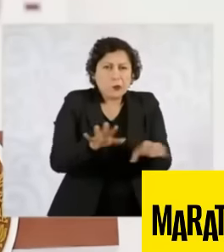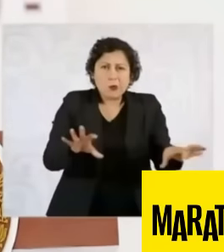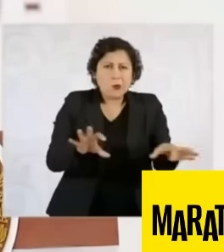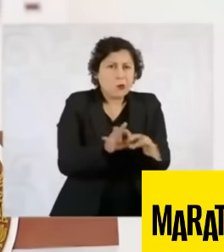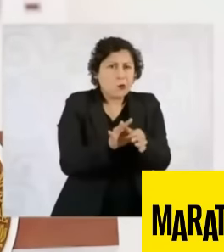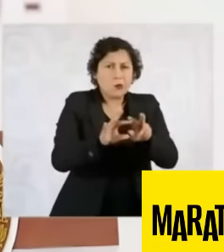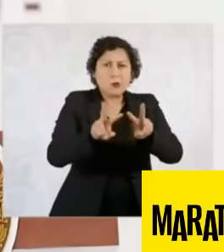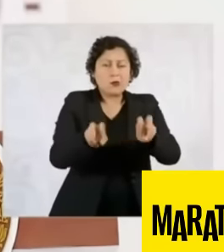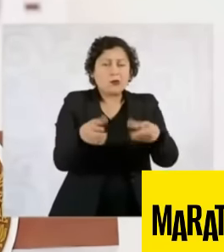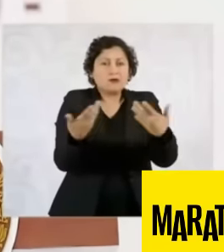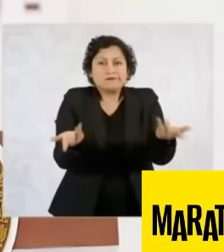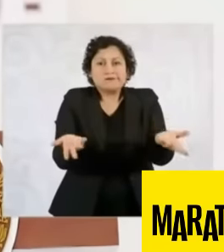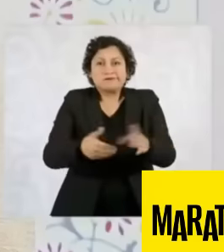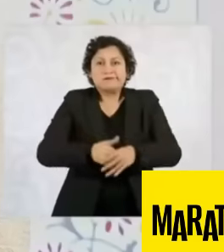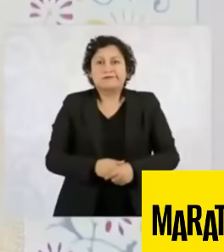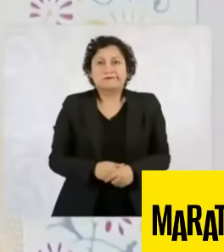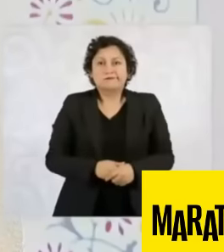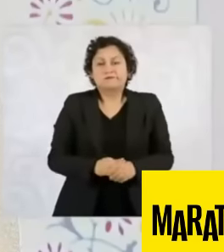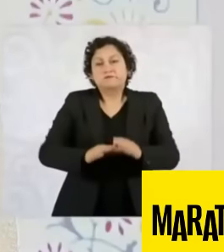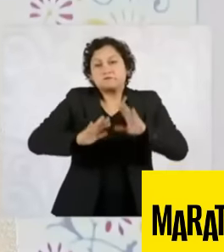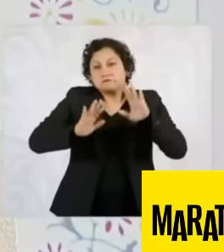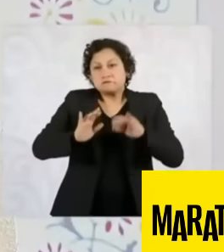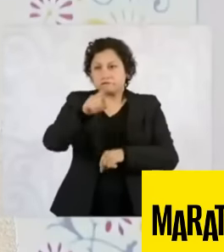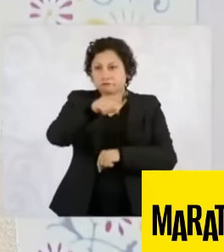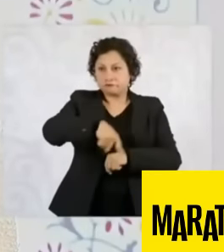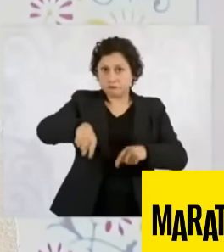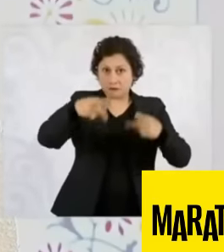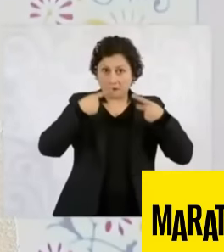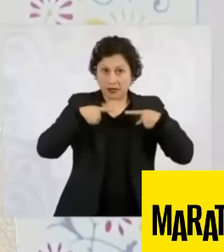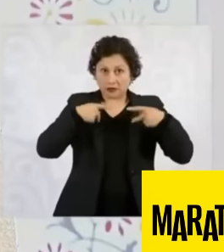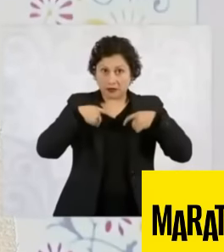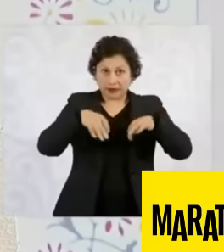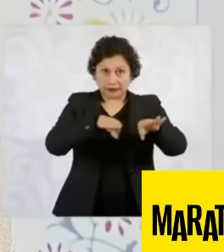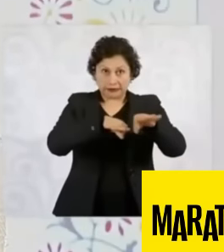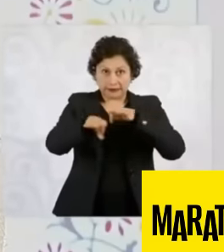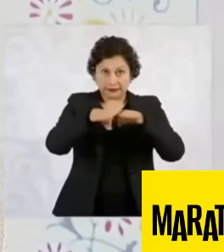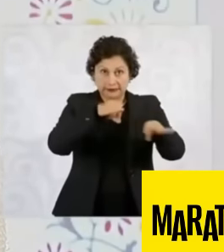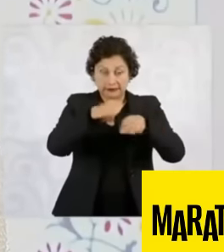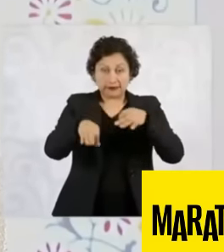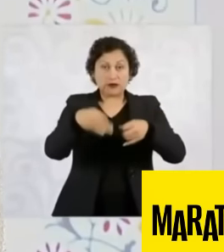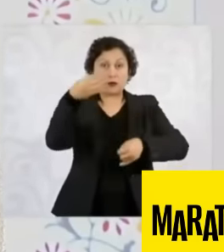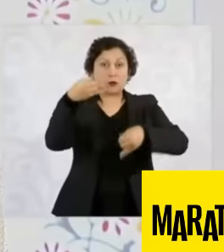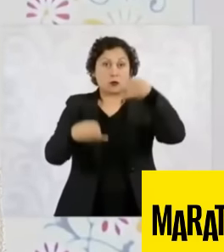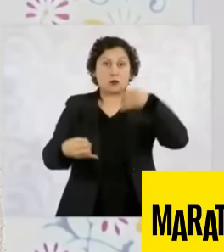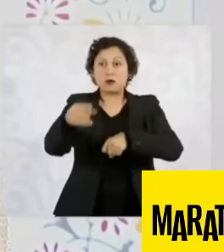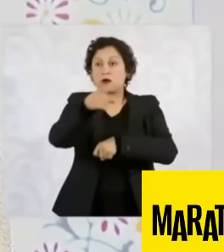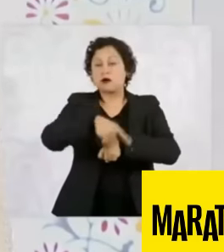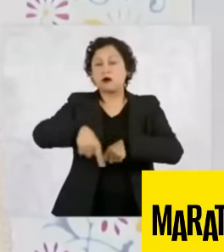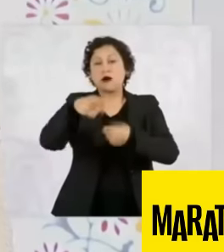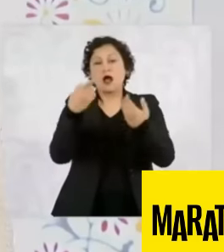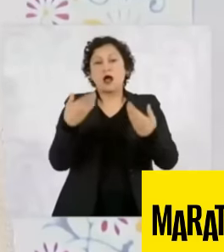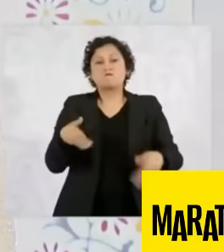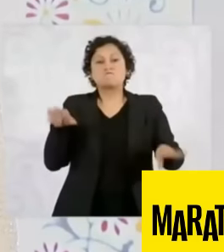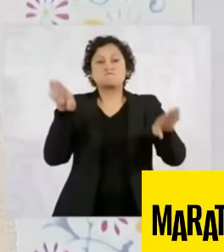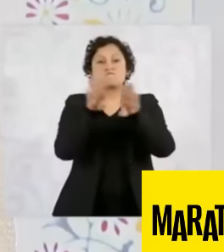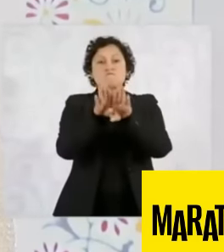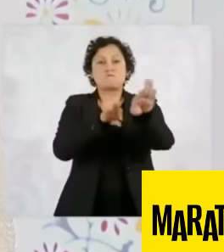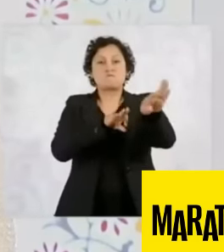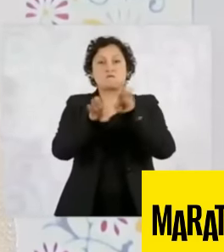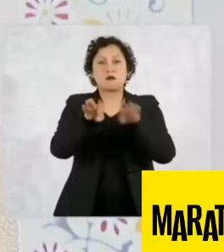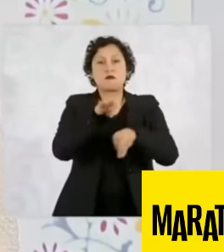Humanos bueno Están en paro y no hay ninguna